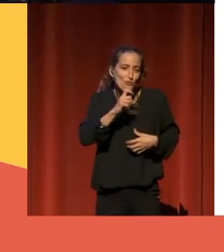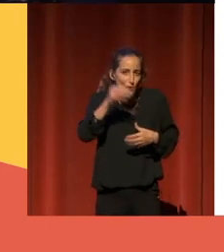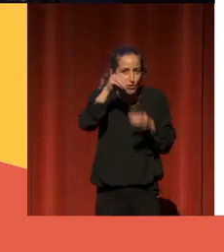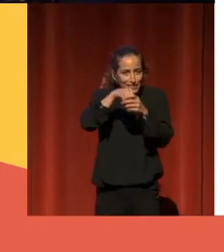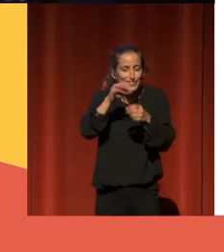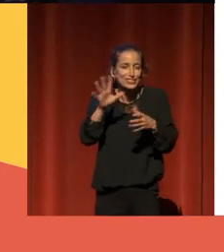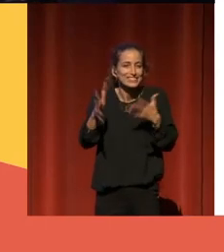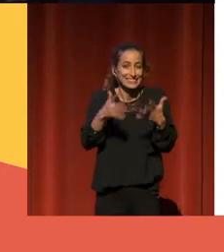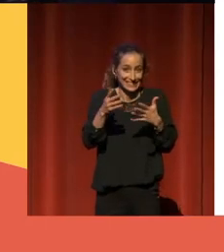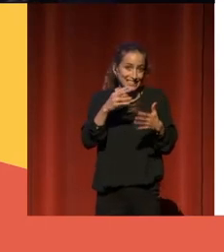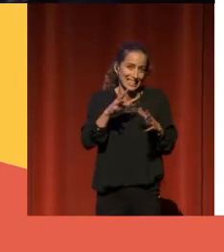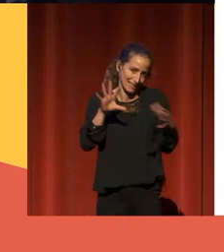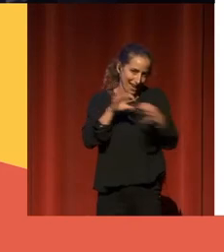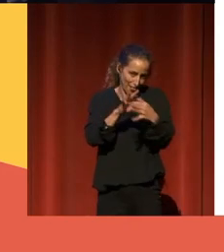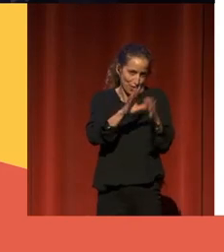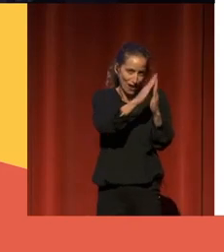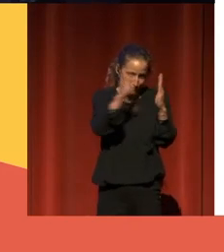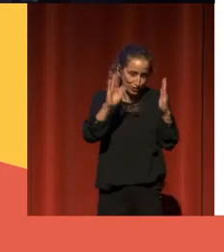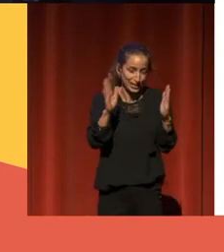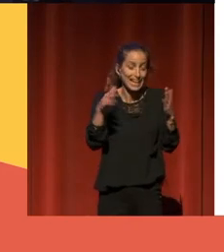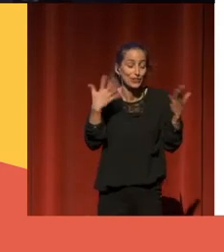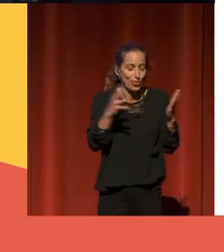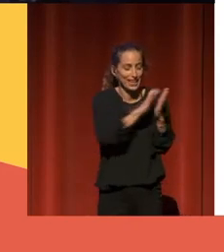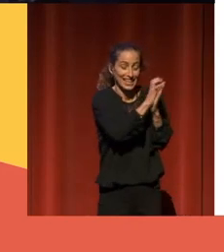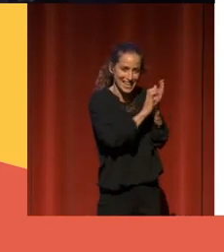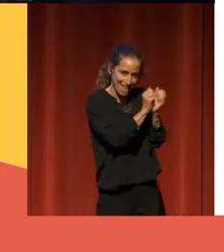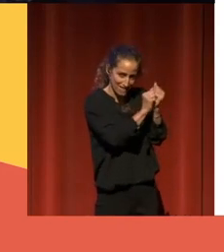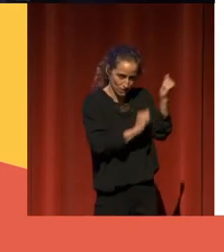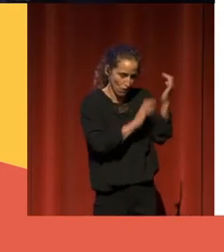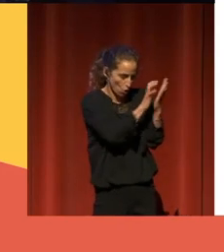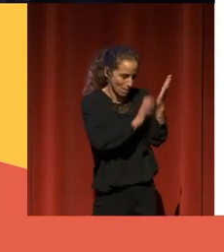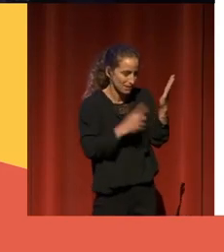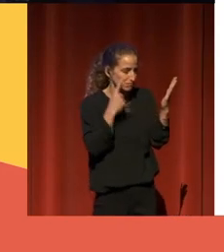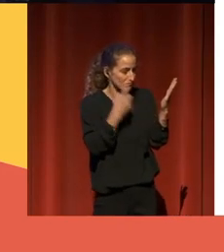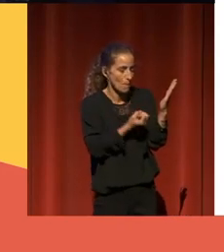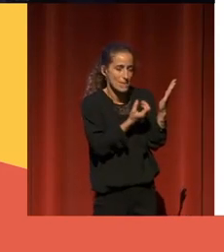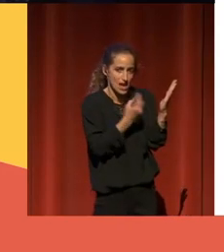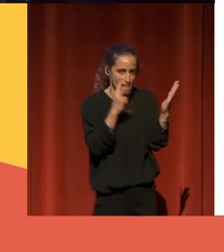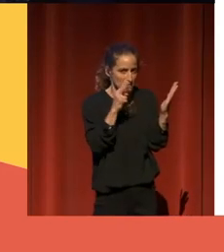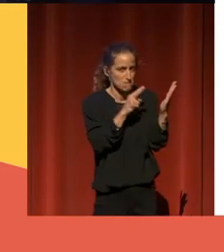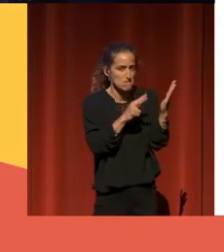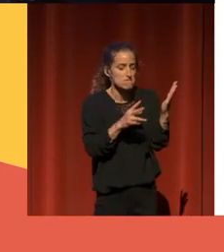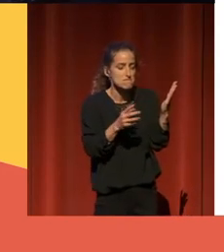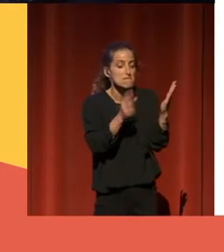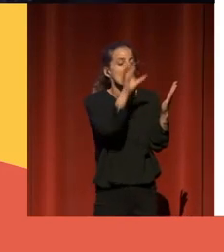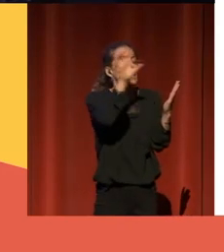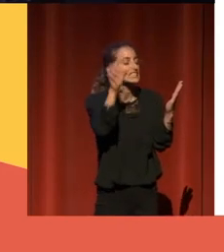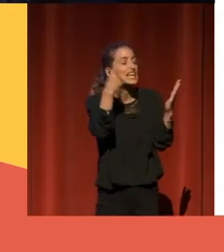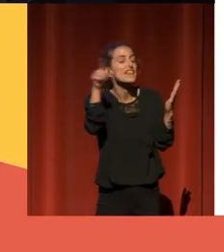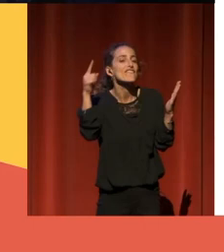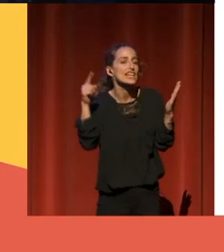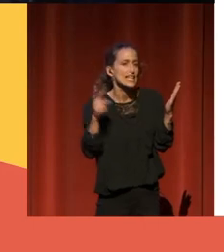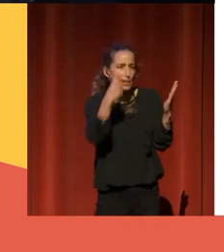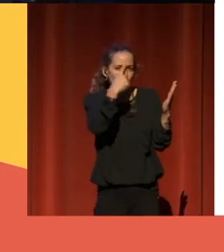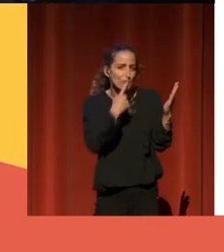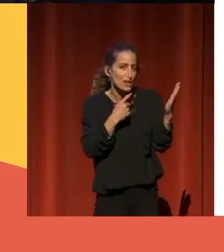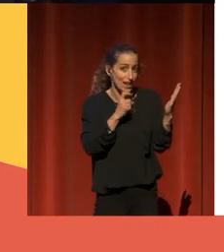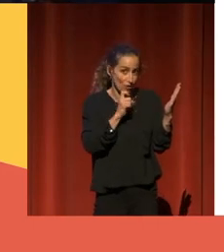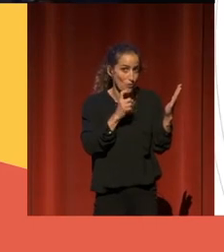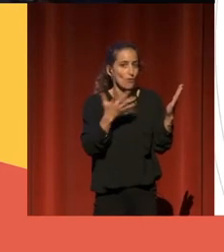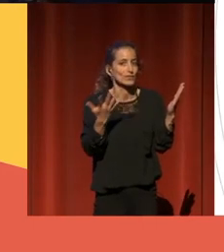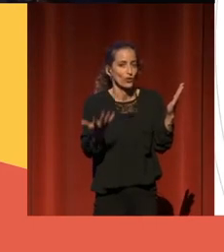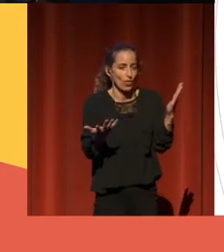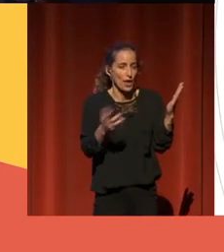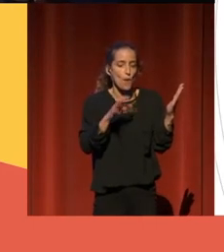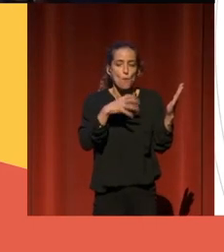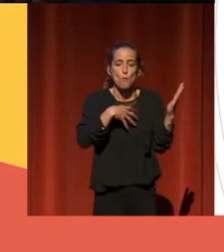podemos encontrar en este informe unos perfiles de los distintos países Así que podemos eh